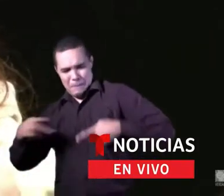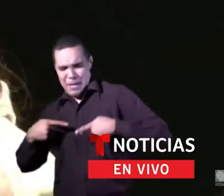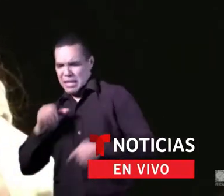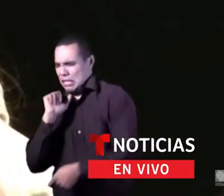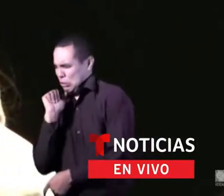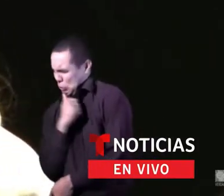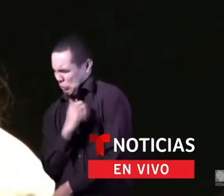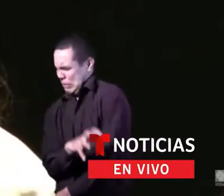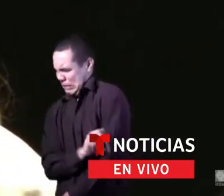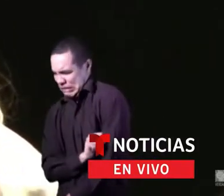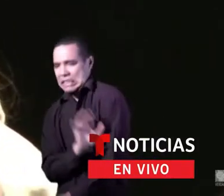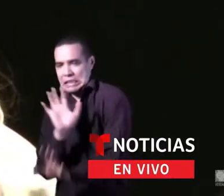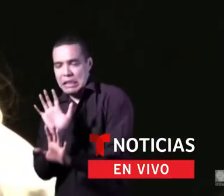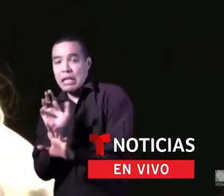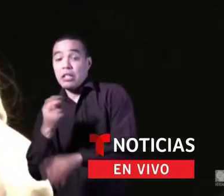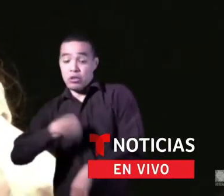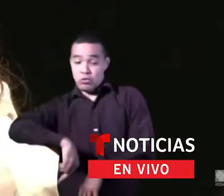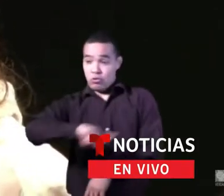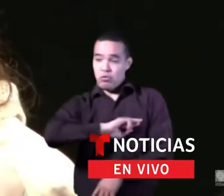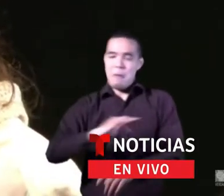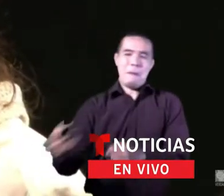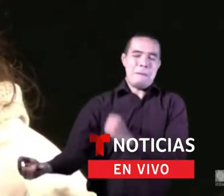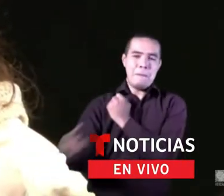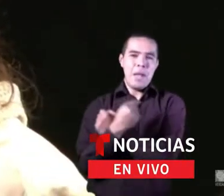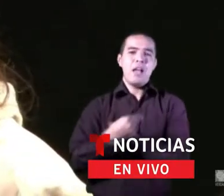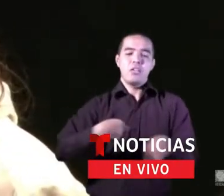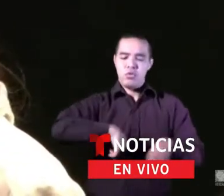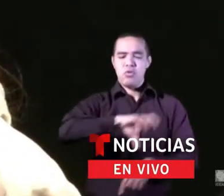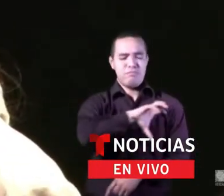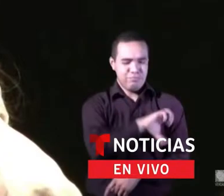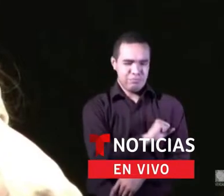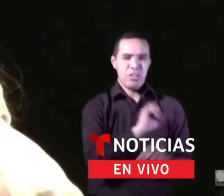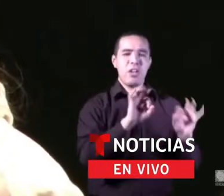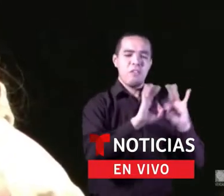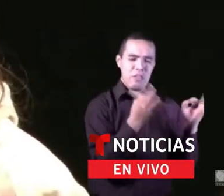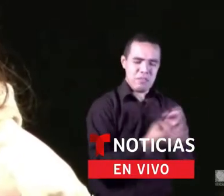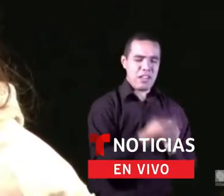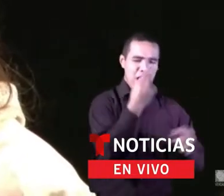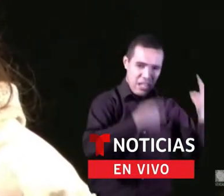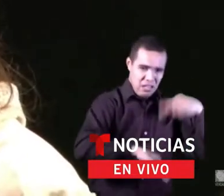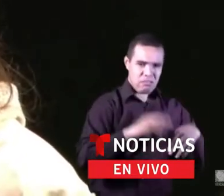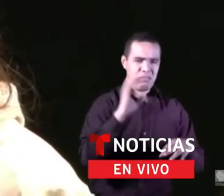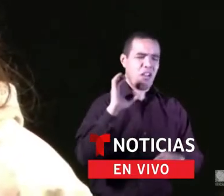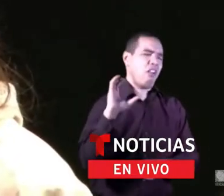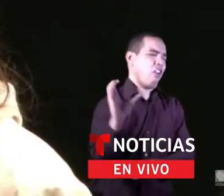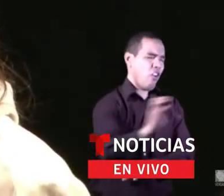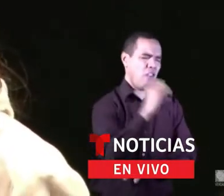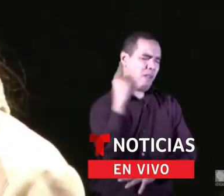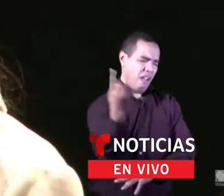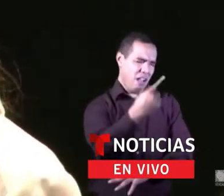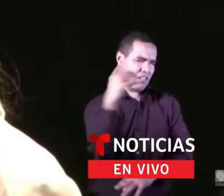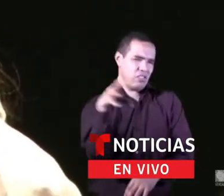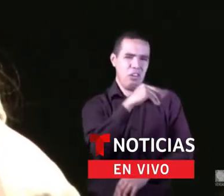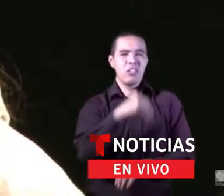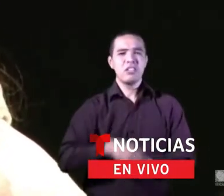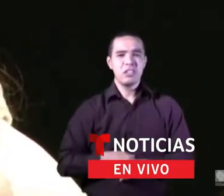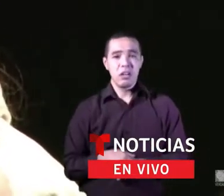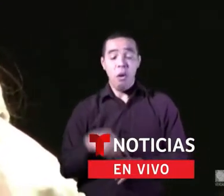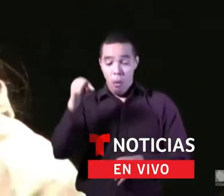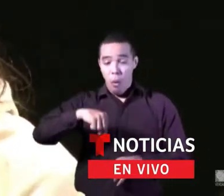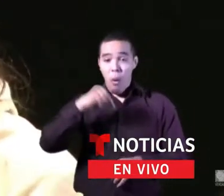a nosotros a nuestros hijos a nuestras familias y por el sufrimiento de colombia que lo vemos hoy